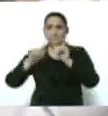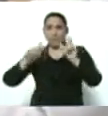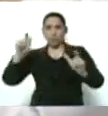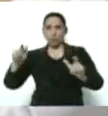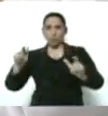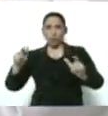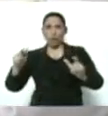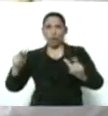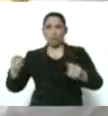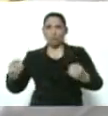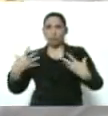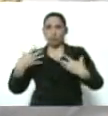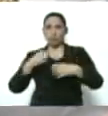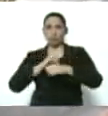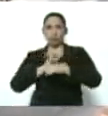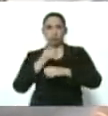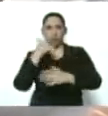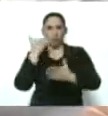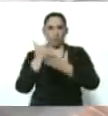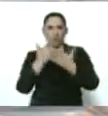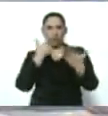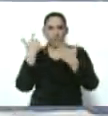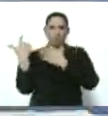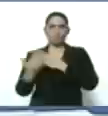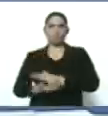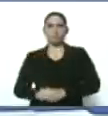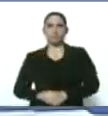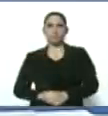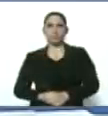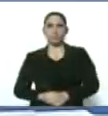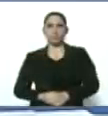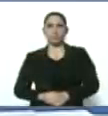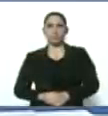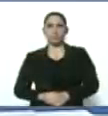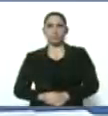de COVID-19. Vamos a ver este pase, adelante.